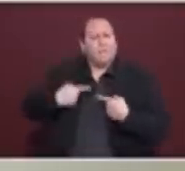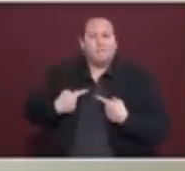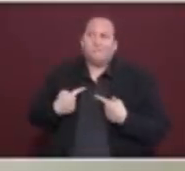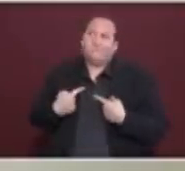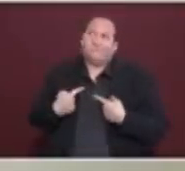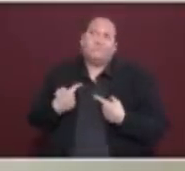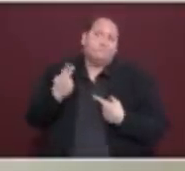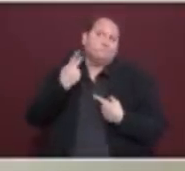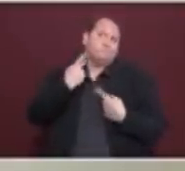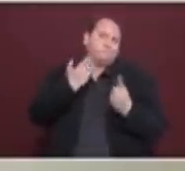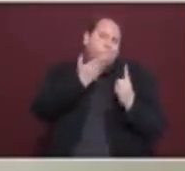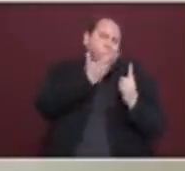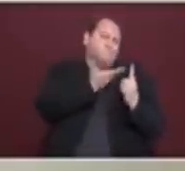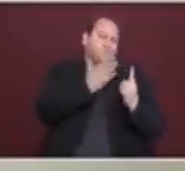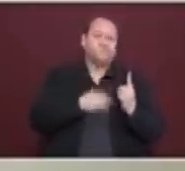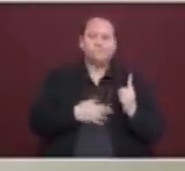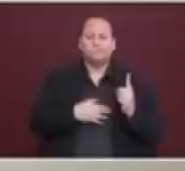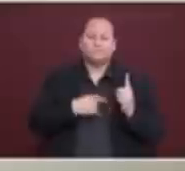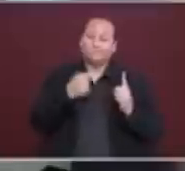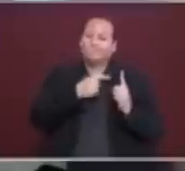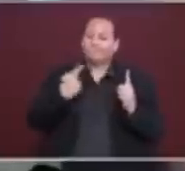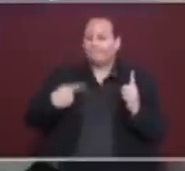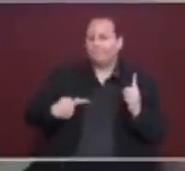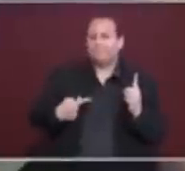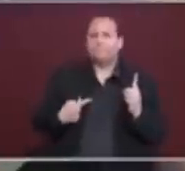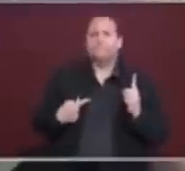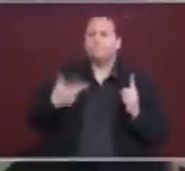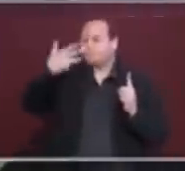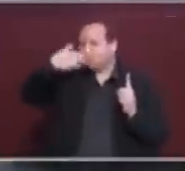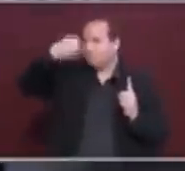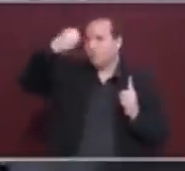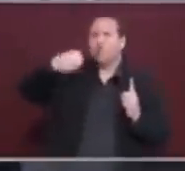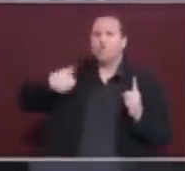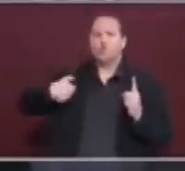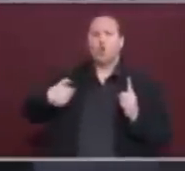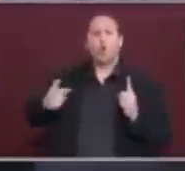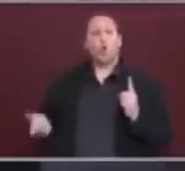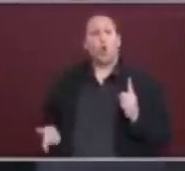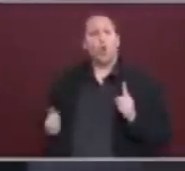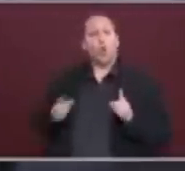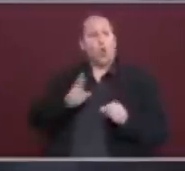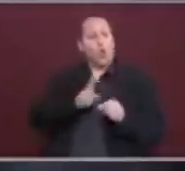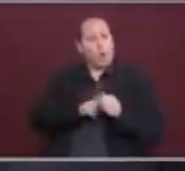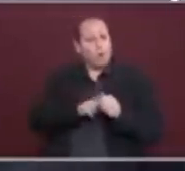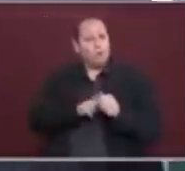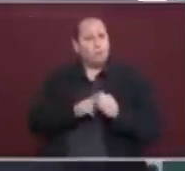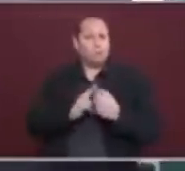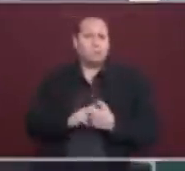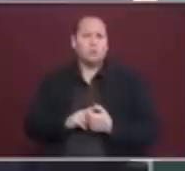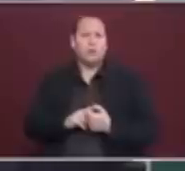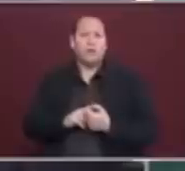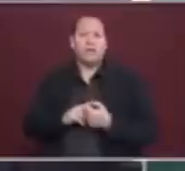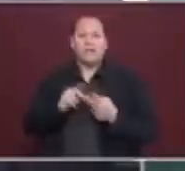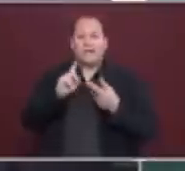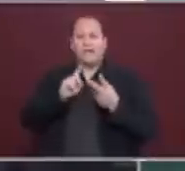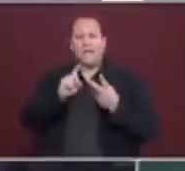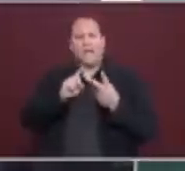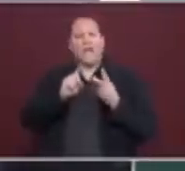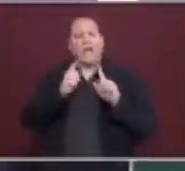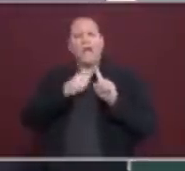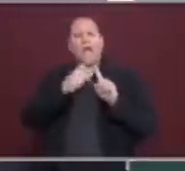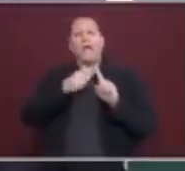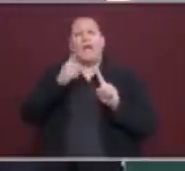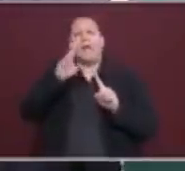político y en donde se está postulando para el gobernador es jaime bonilla valdés que pues